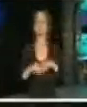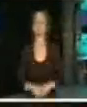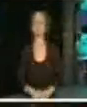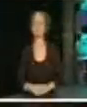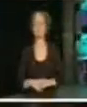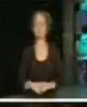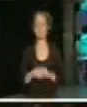primer tema, No me llames iluso porque...